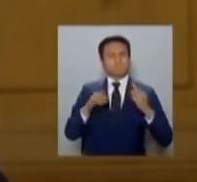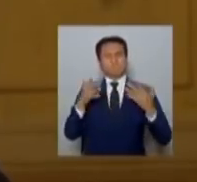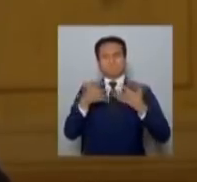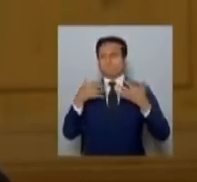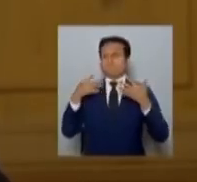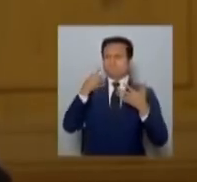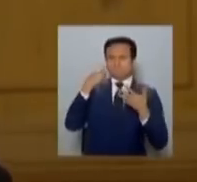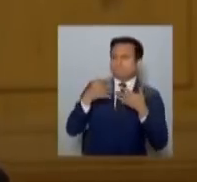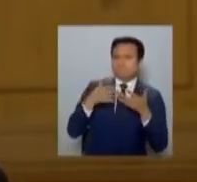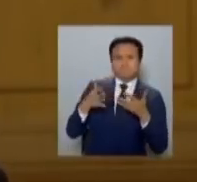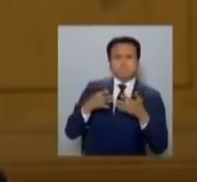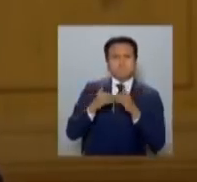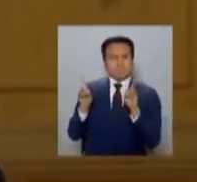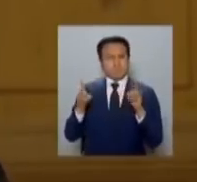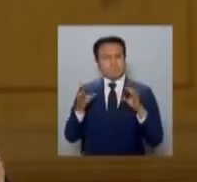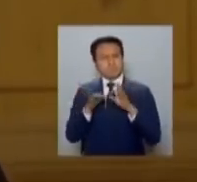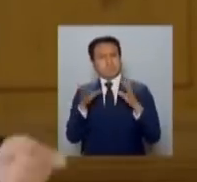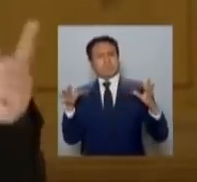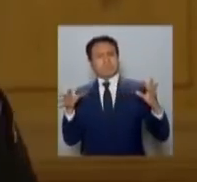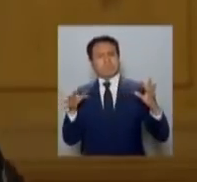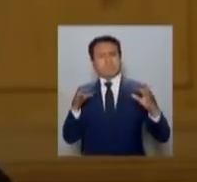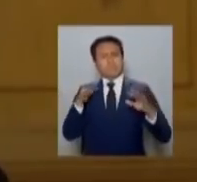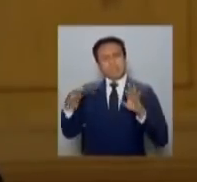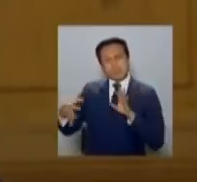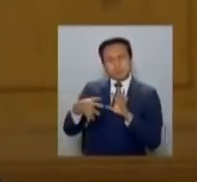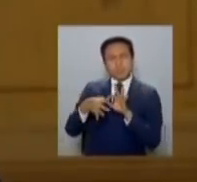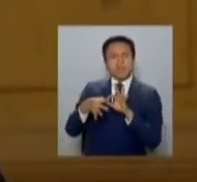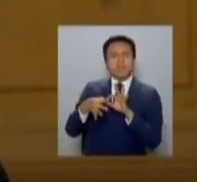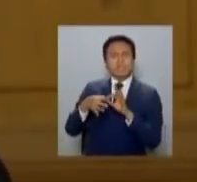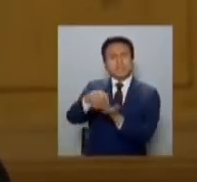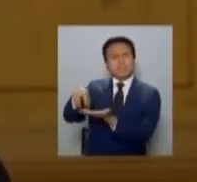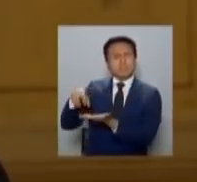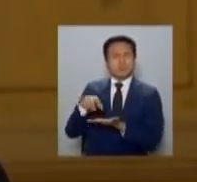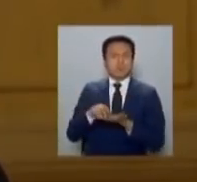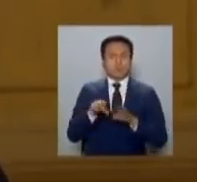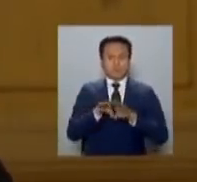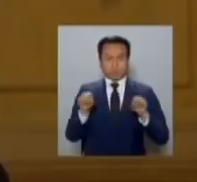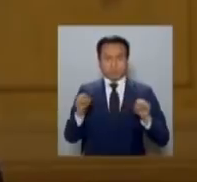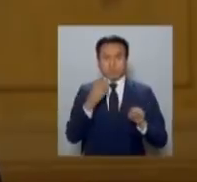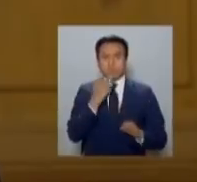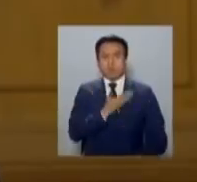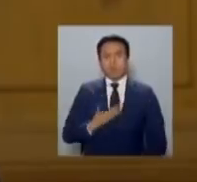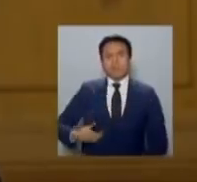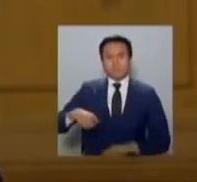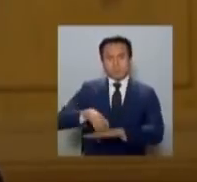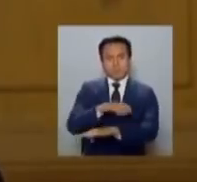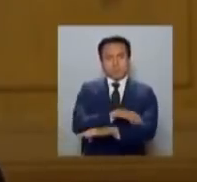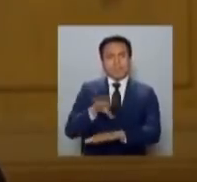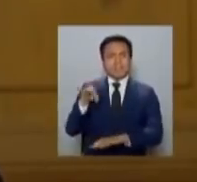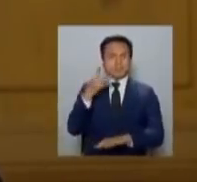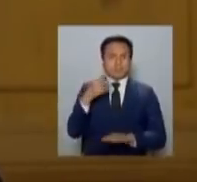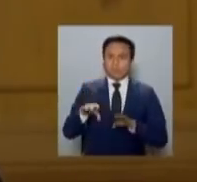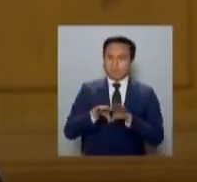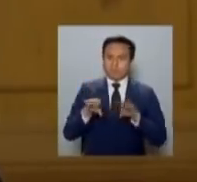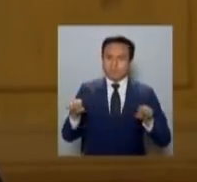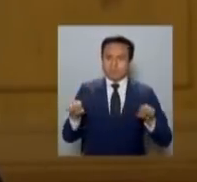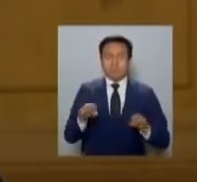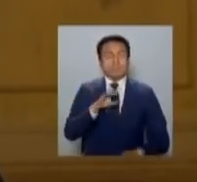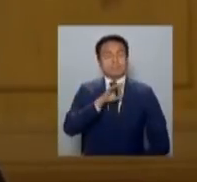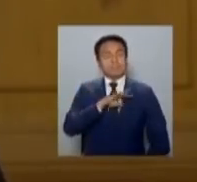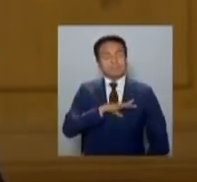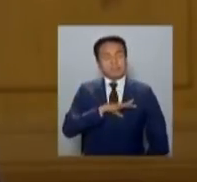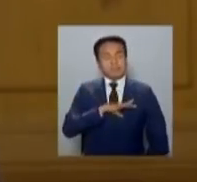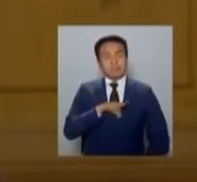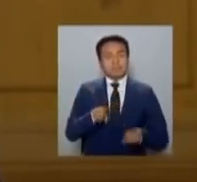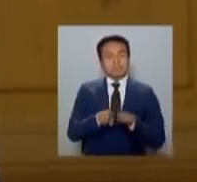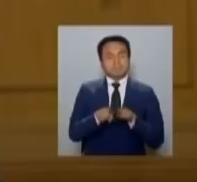coalición, que si bien está claro quiénes son los partidos que forman parte activamente, se expandió para ingresar a personas nuevas al